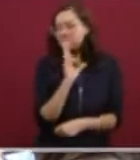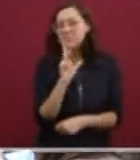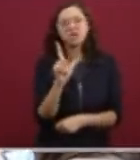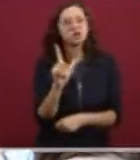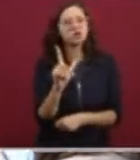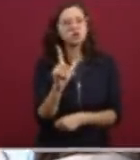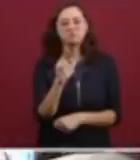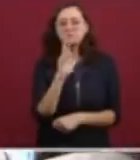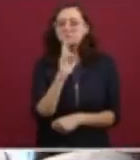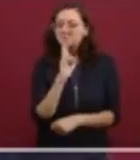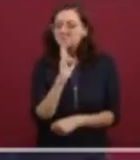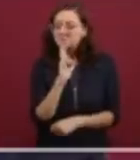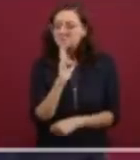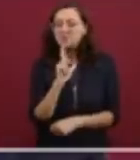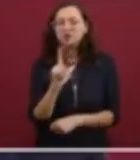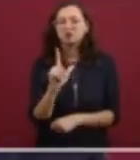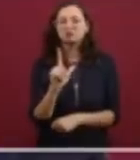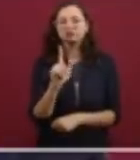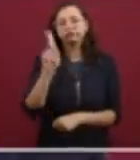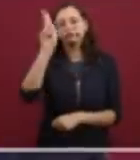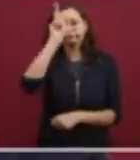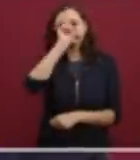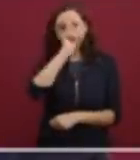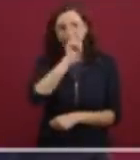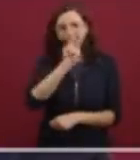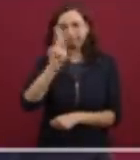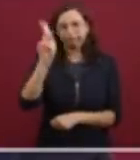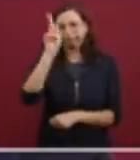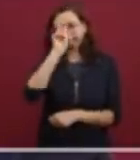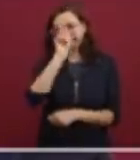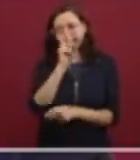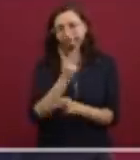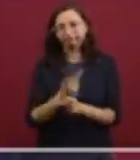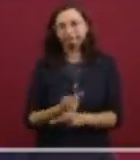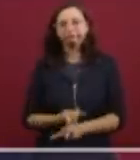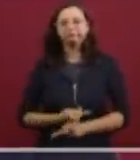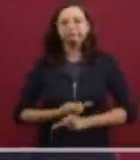mucho mejor la prudencia